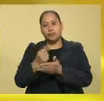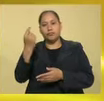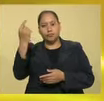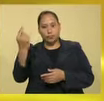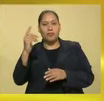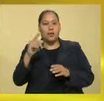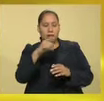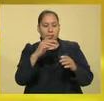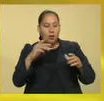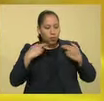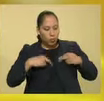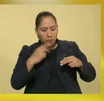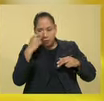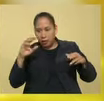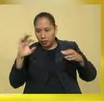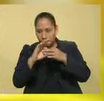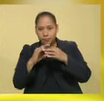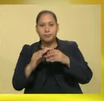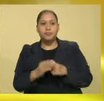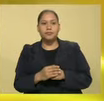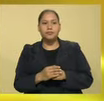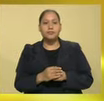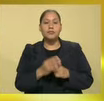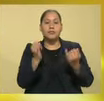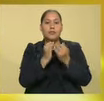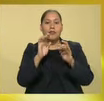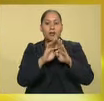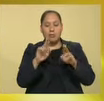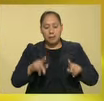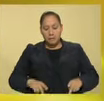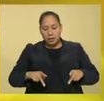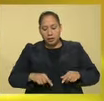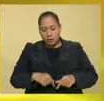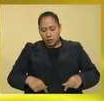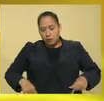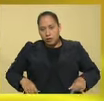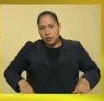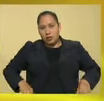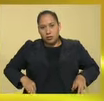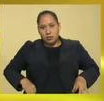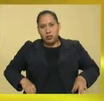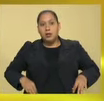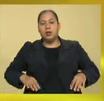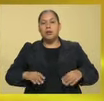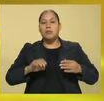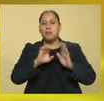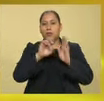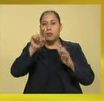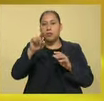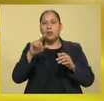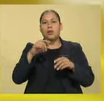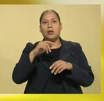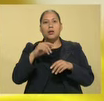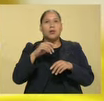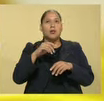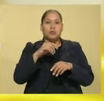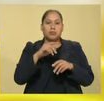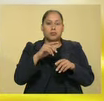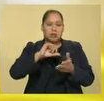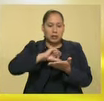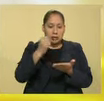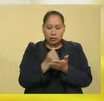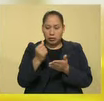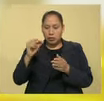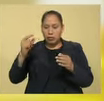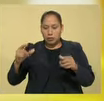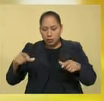tamaño. Exactamente, entonces sobre todo los tiros del pantalón y todo eso, digo, si tú te pones una talla regular siendo una talla petit,